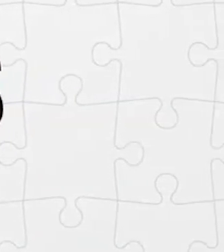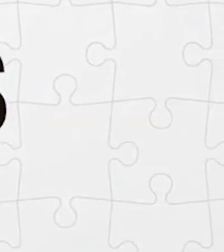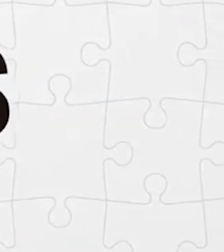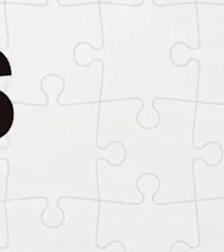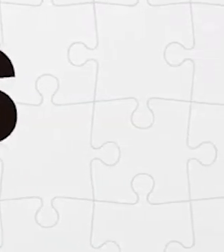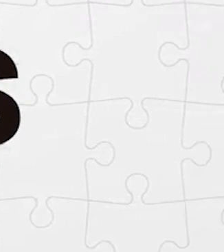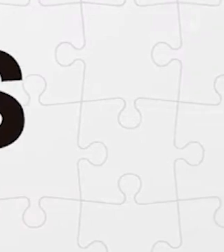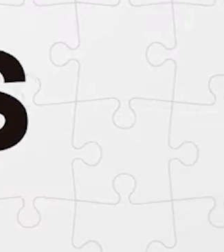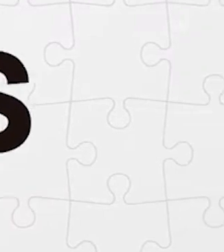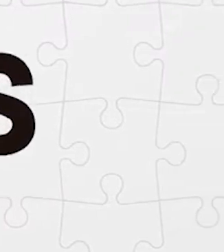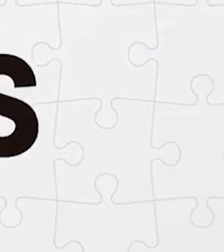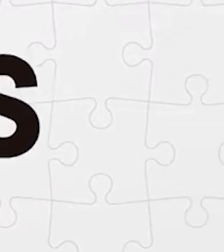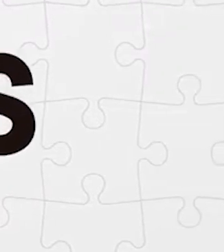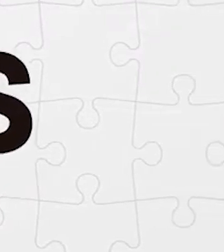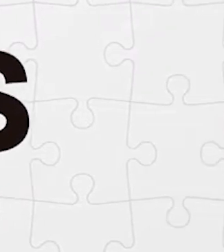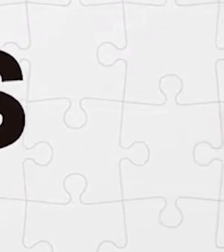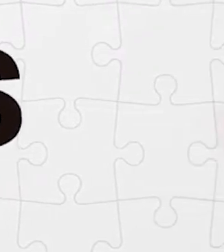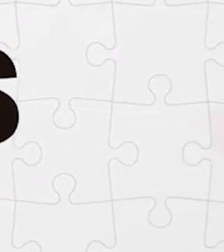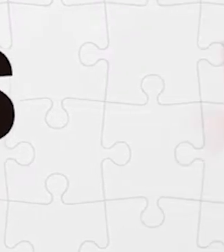La entrevista del día.